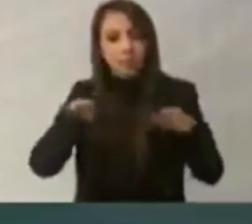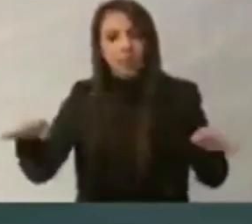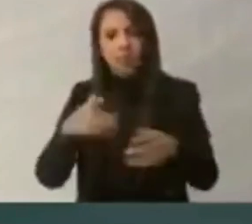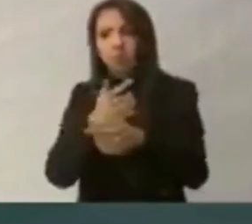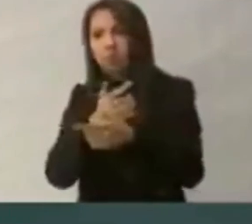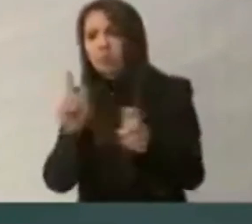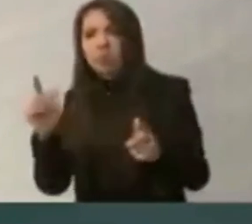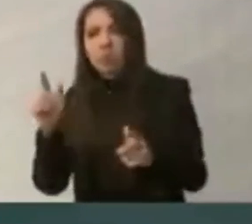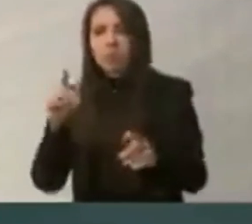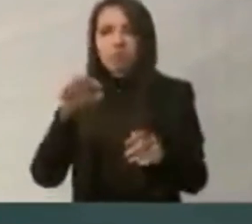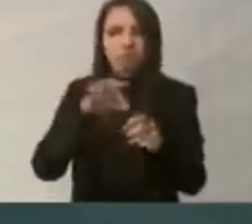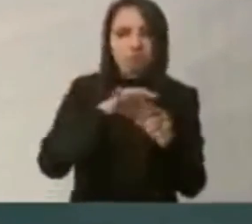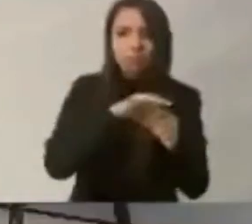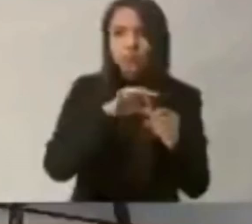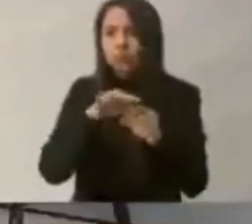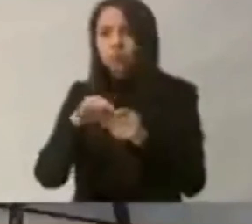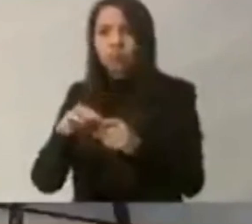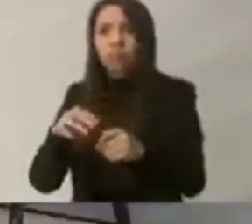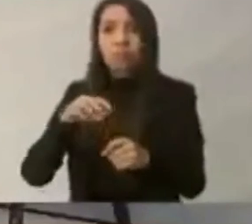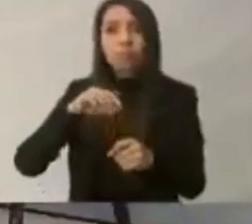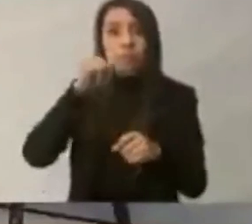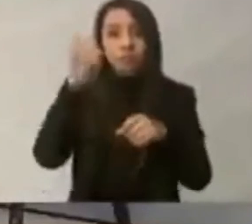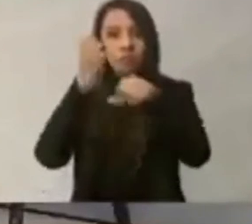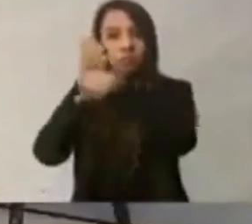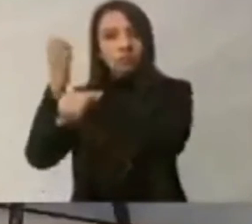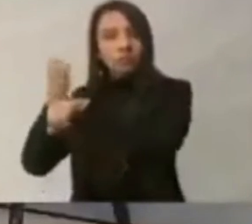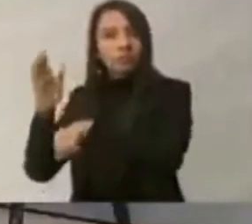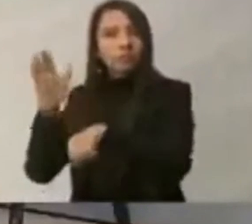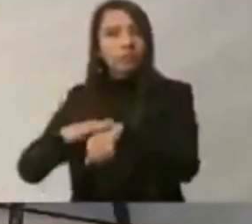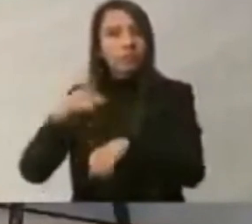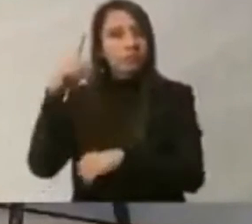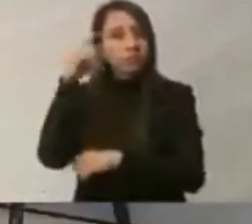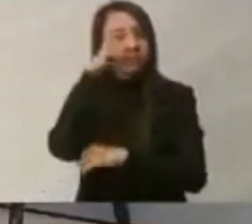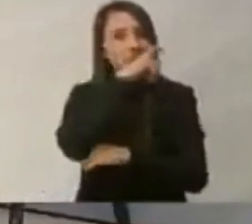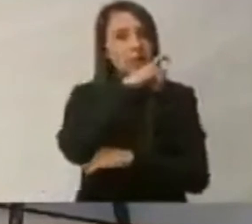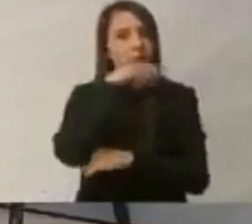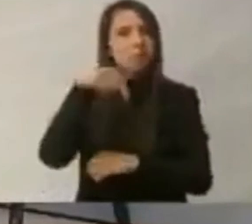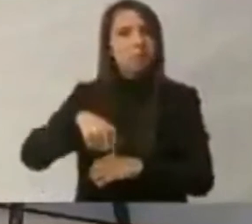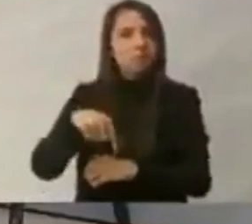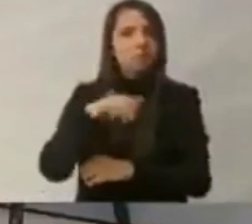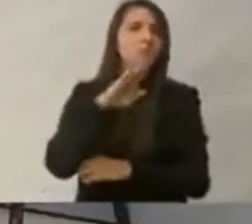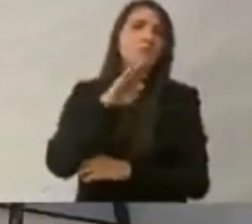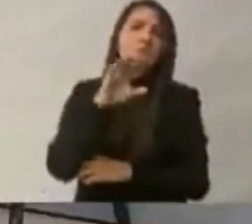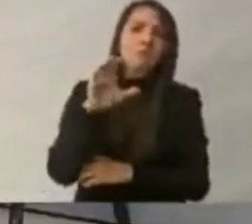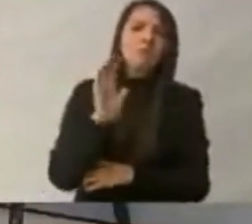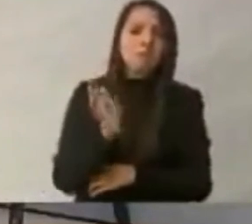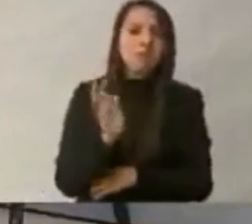Hay otros estados que nos costó más trabajo, pero aquí había ya